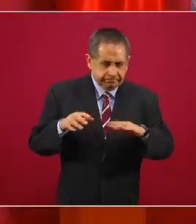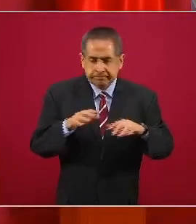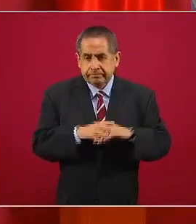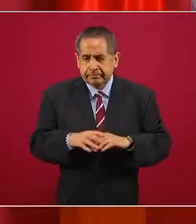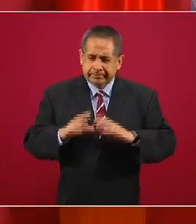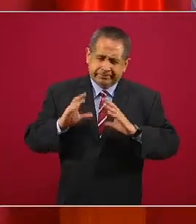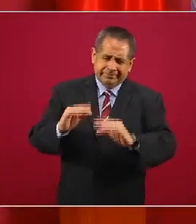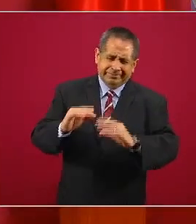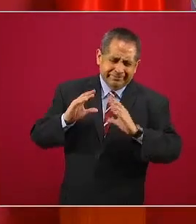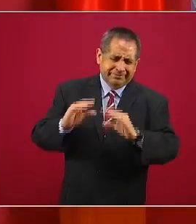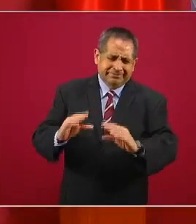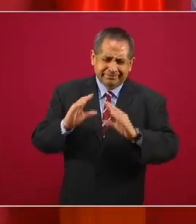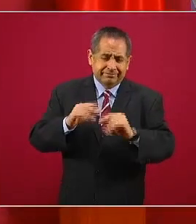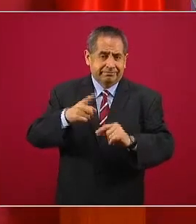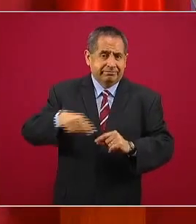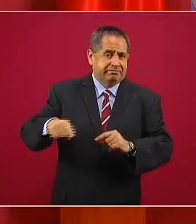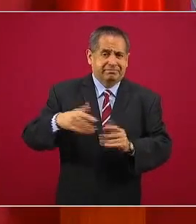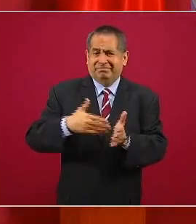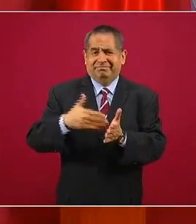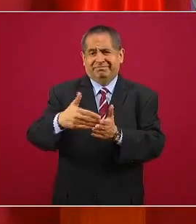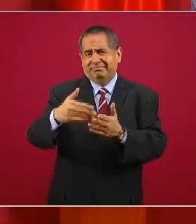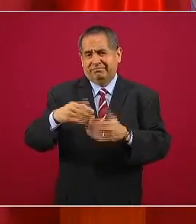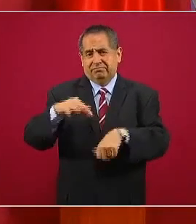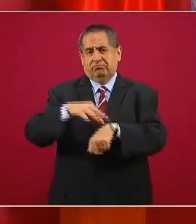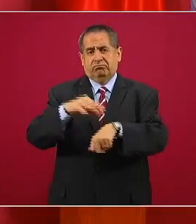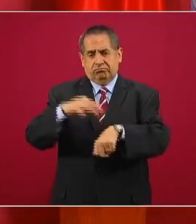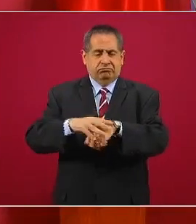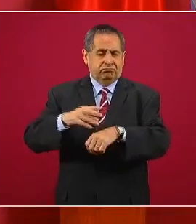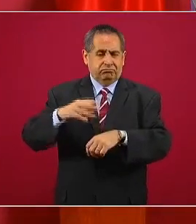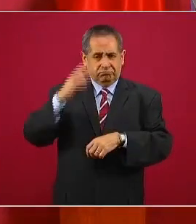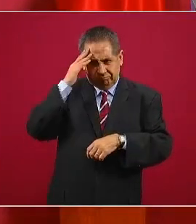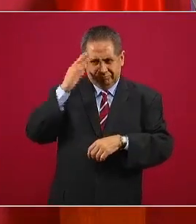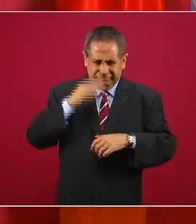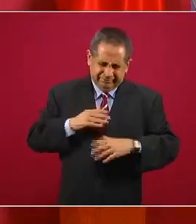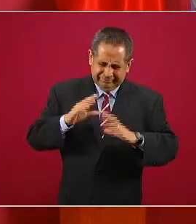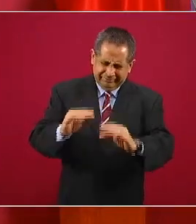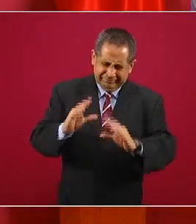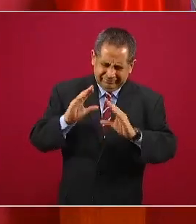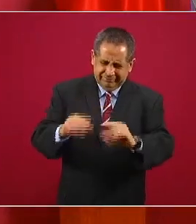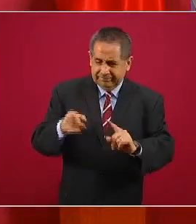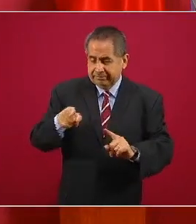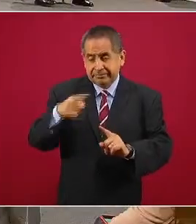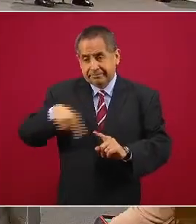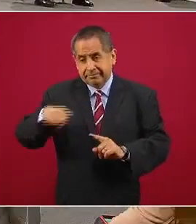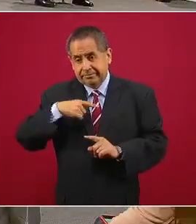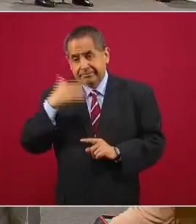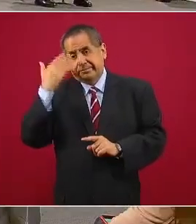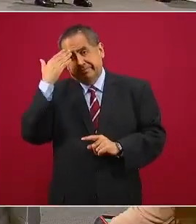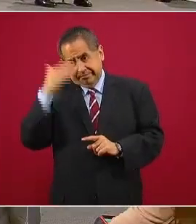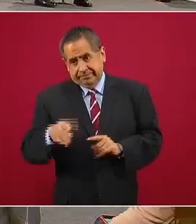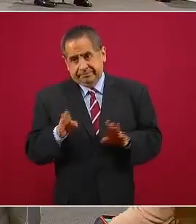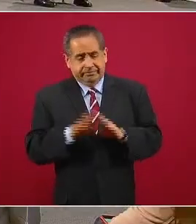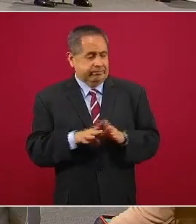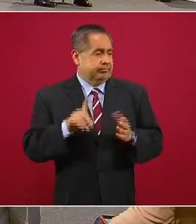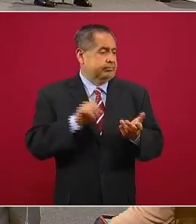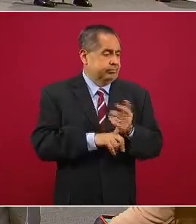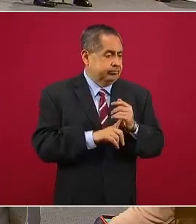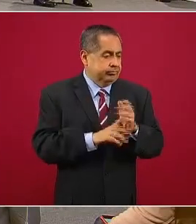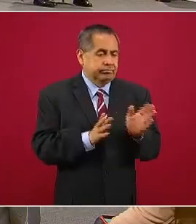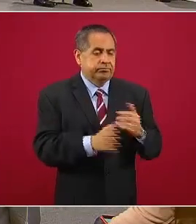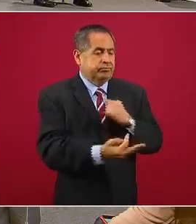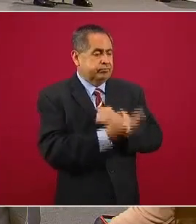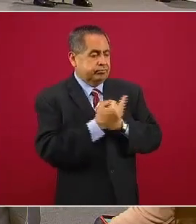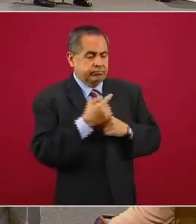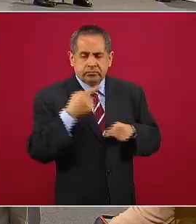a miles de médicos generales en el manejo de